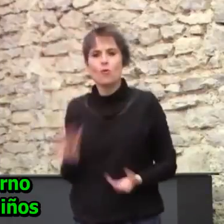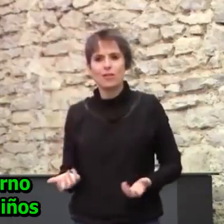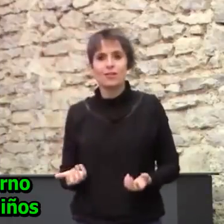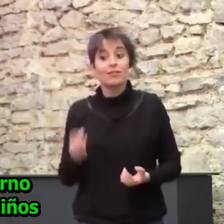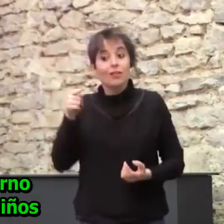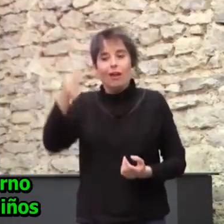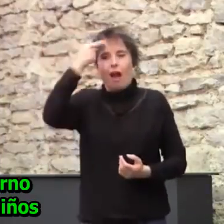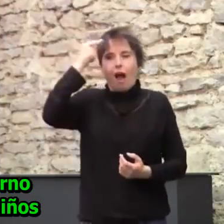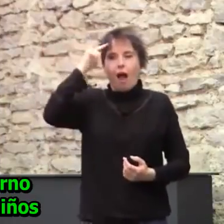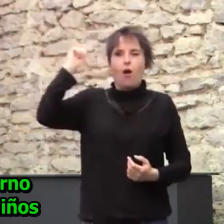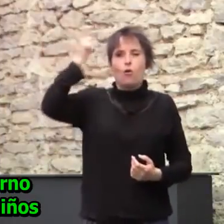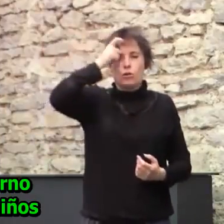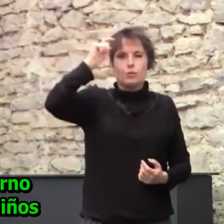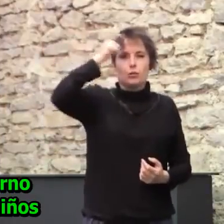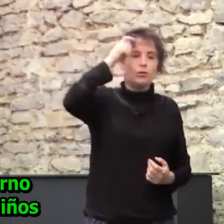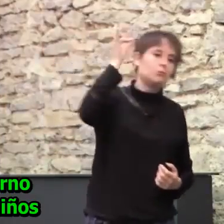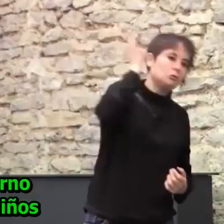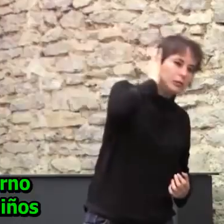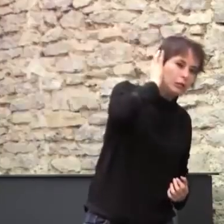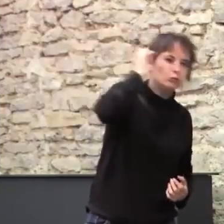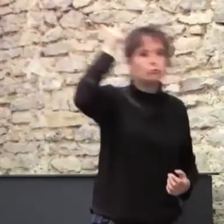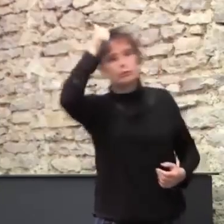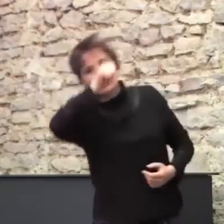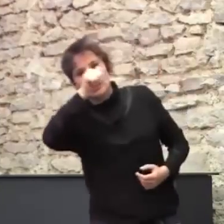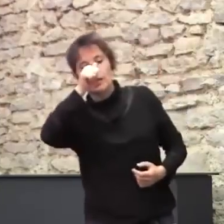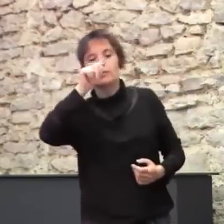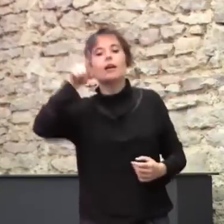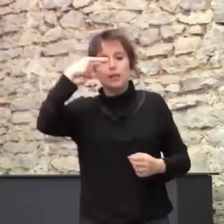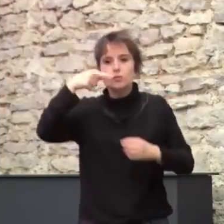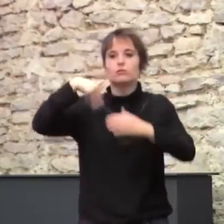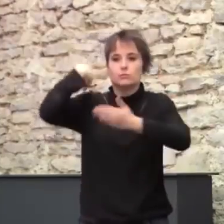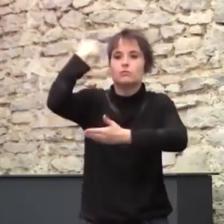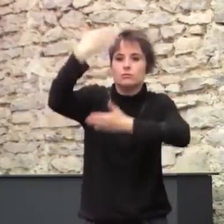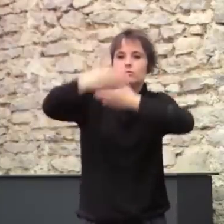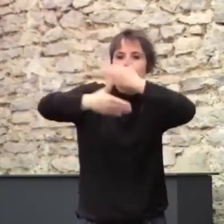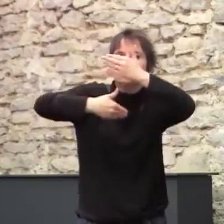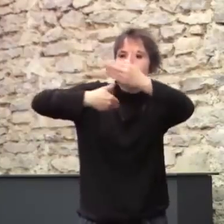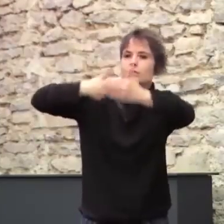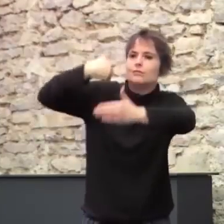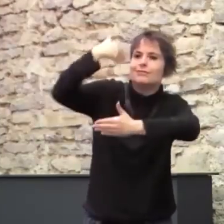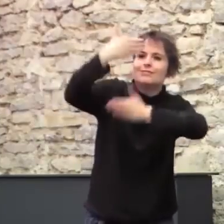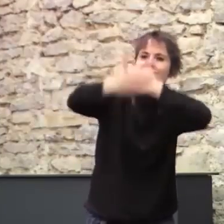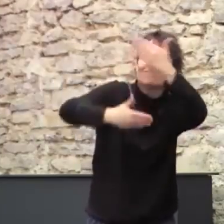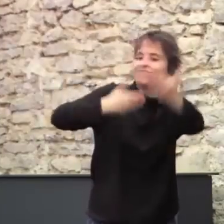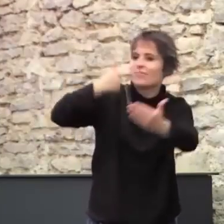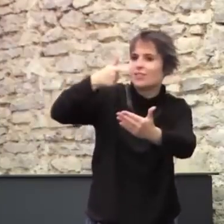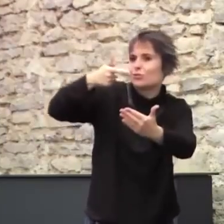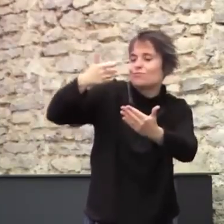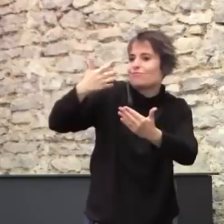ideas generales que tenemos en torno a cómo son las niñas y cómo son los niños se perpetúa de una manera